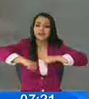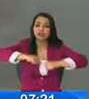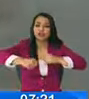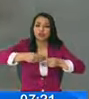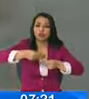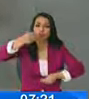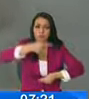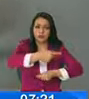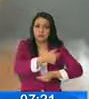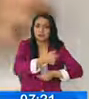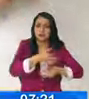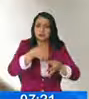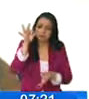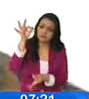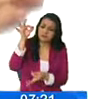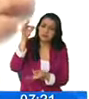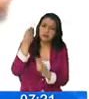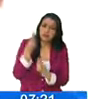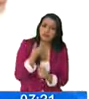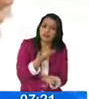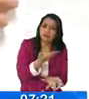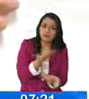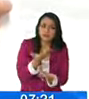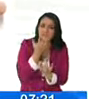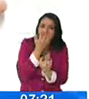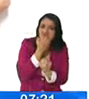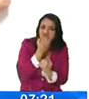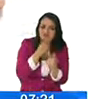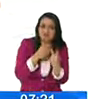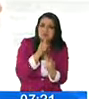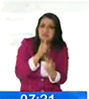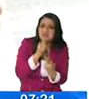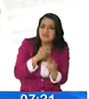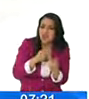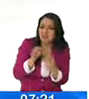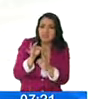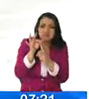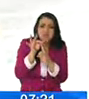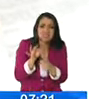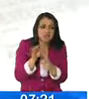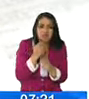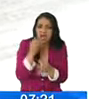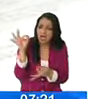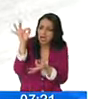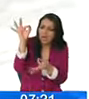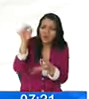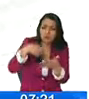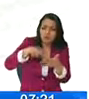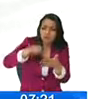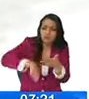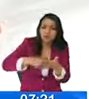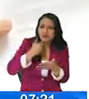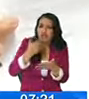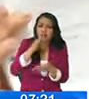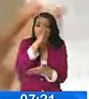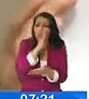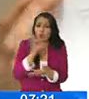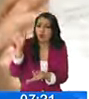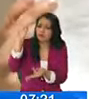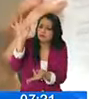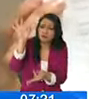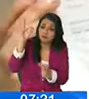ustedes podrán ver, aquí no hay ninguna información privilegiada, reservas, un mapa, algún contrato, alguna información